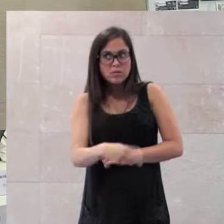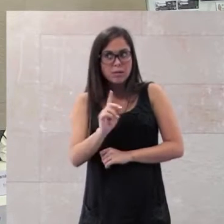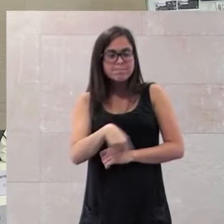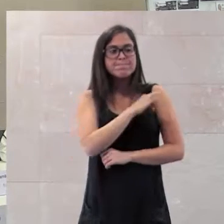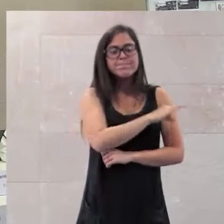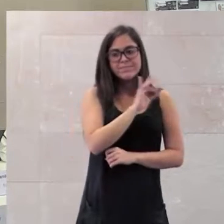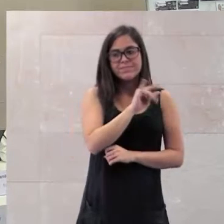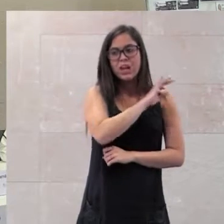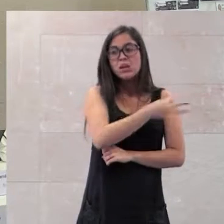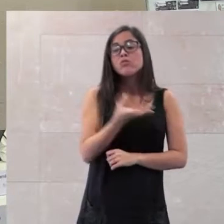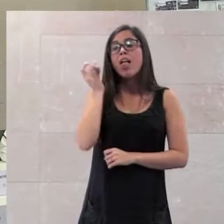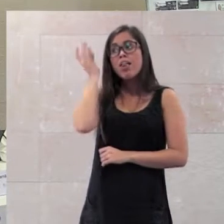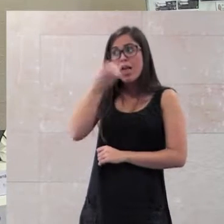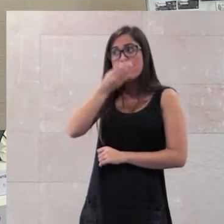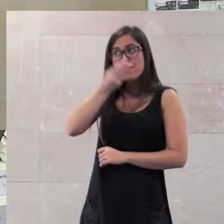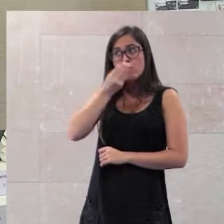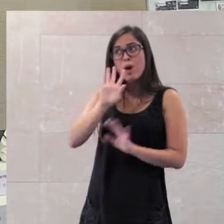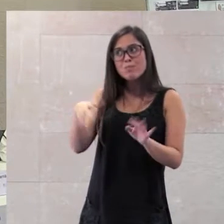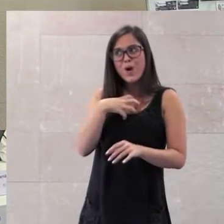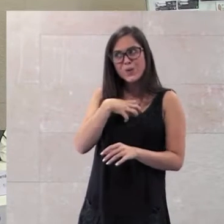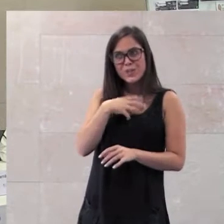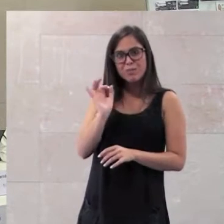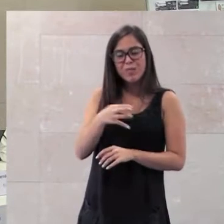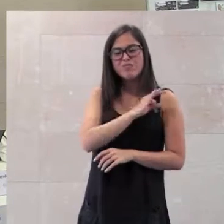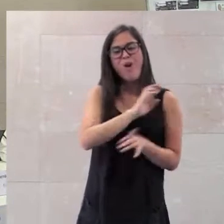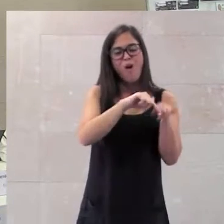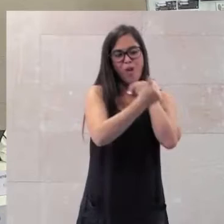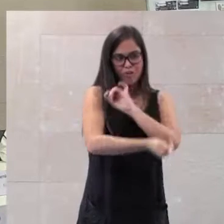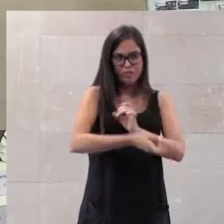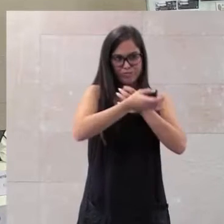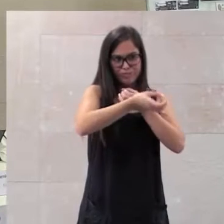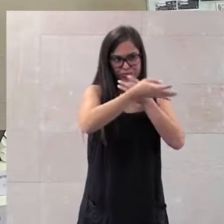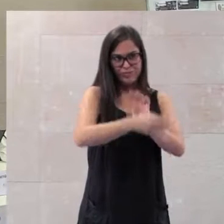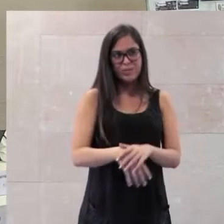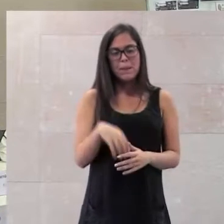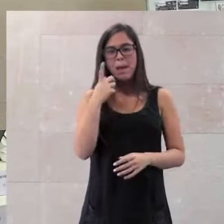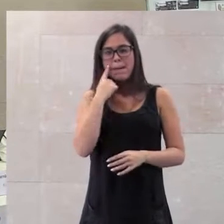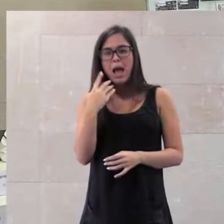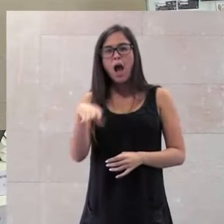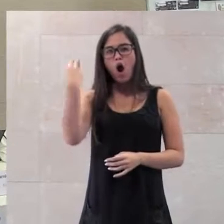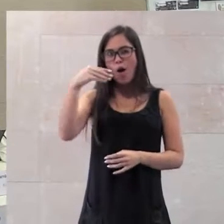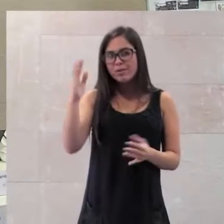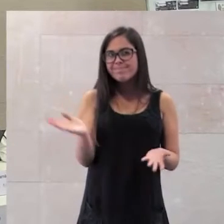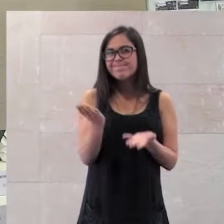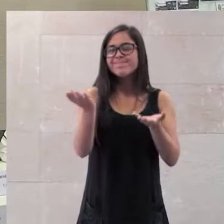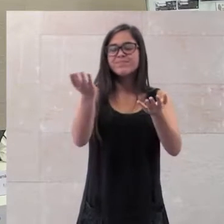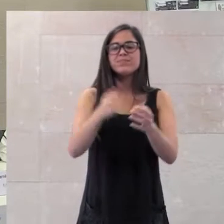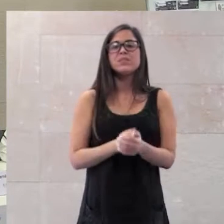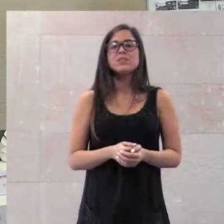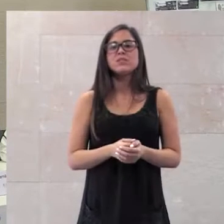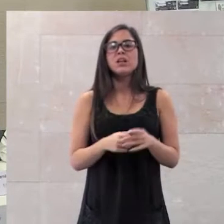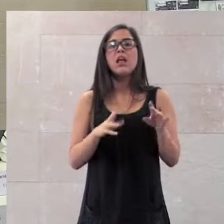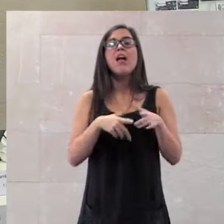pero cuesta hacerlo, ¿no? Tiene su... Vale. Por llegar un poco a la gente joven. Las instalaciones